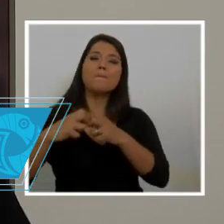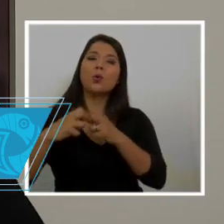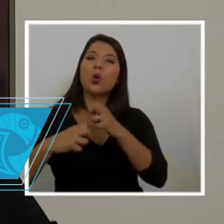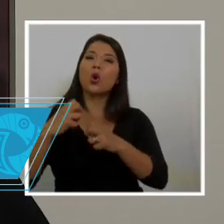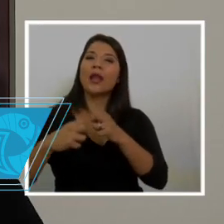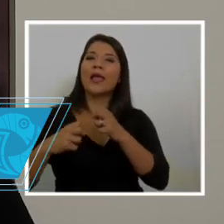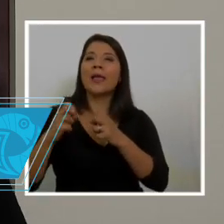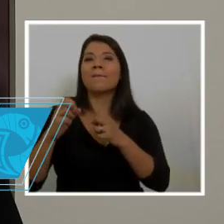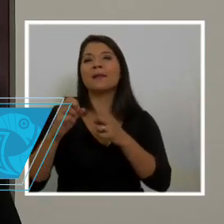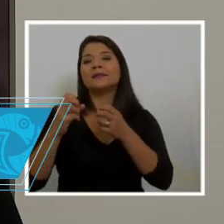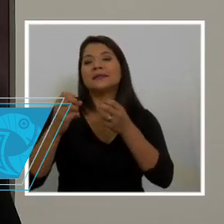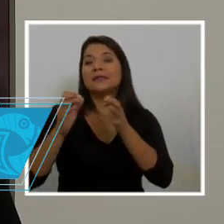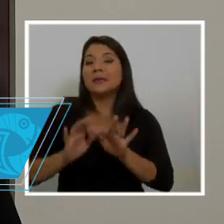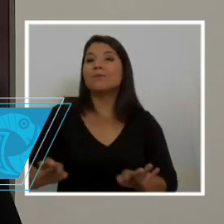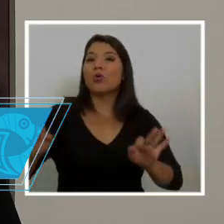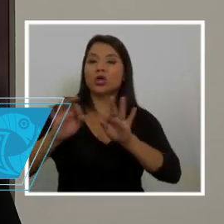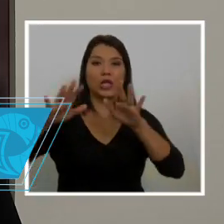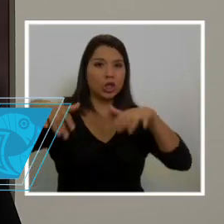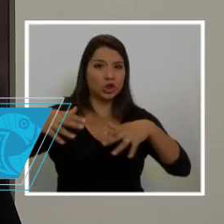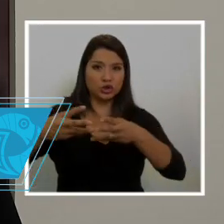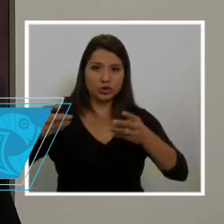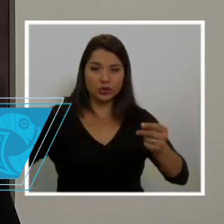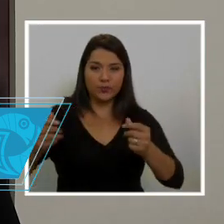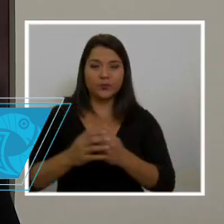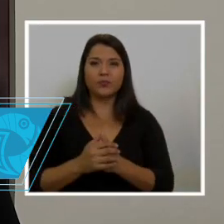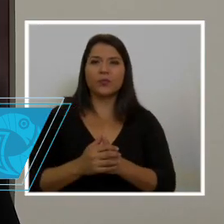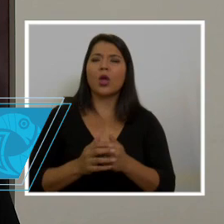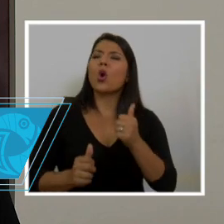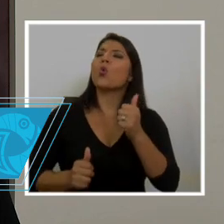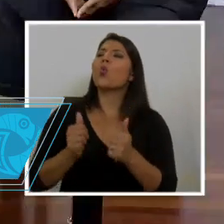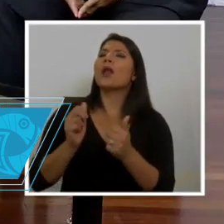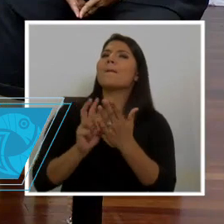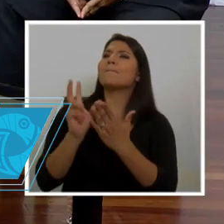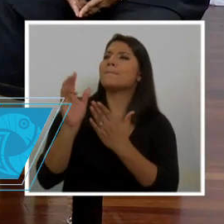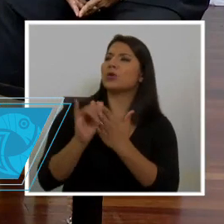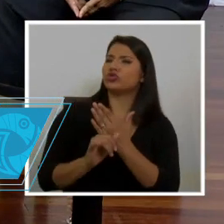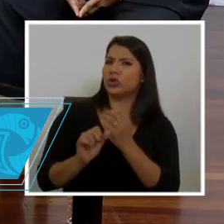que no van a cerrarse para esta elección. ¿Qué otros proyectos podrían tener en común